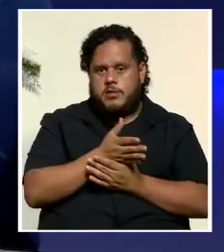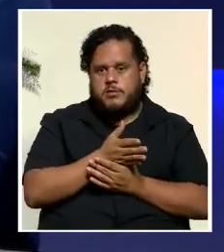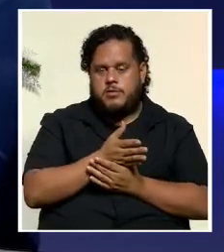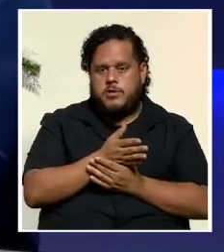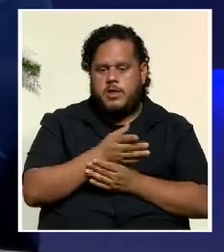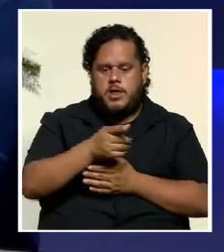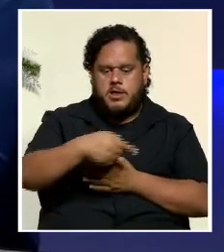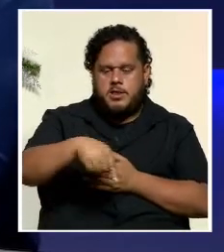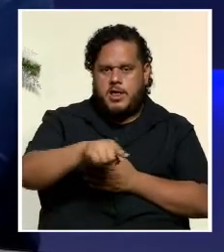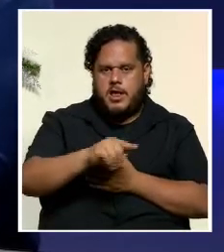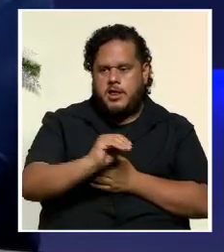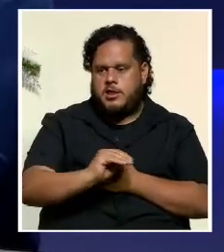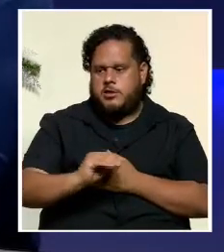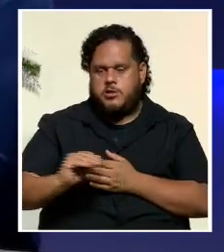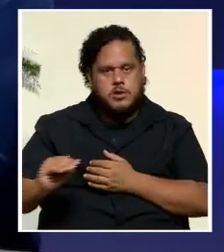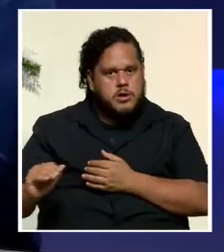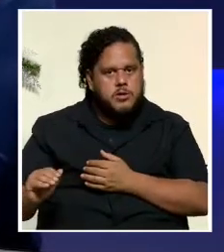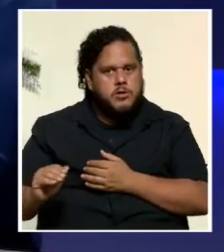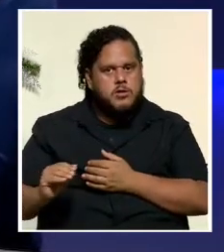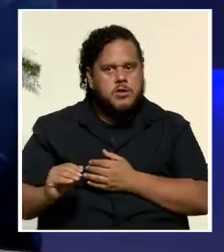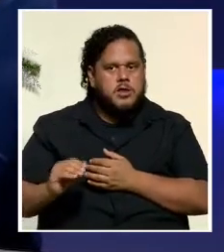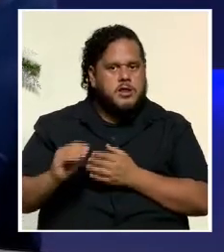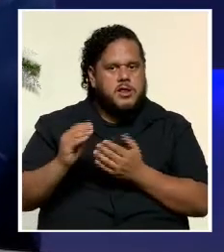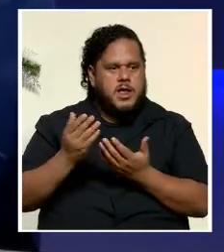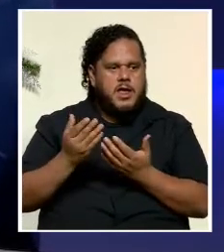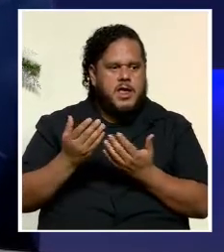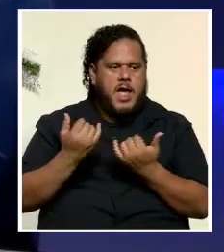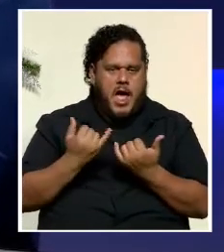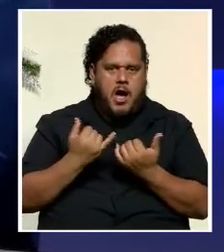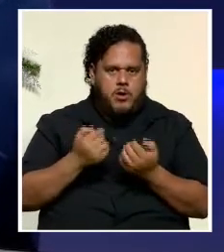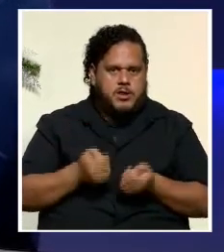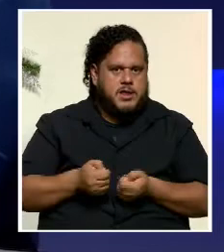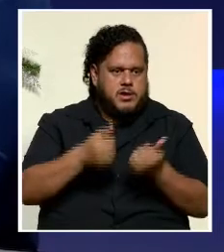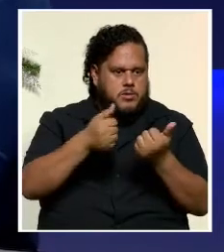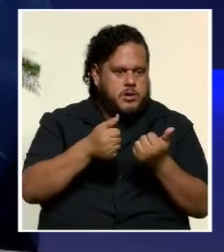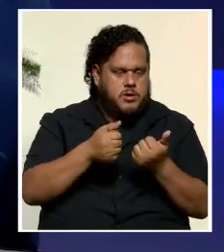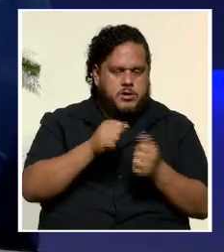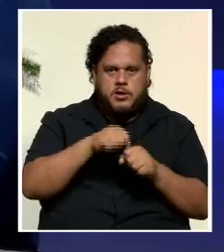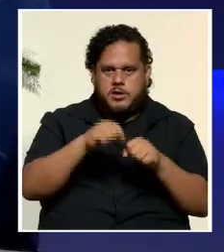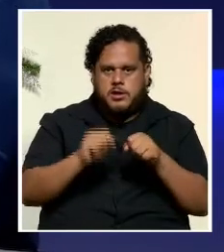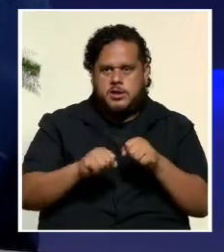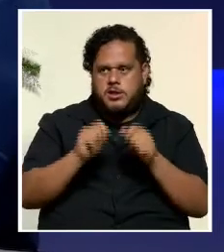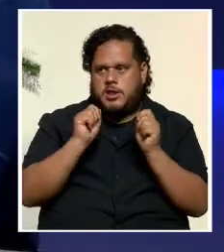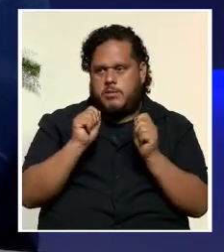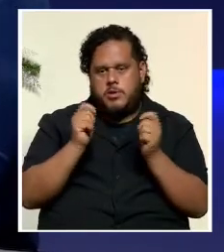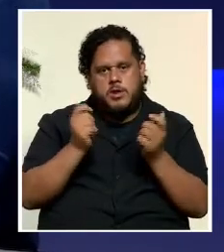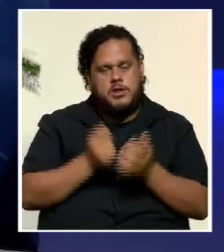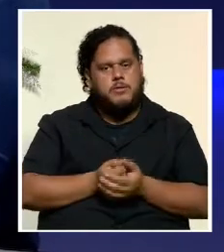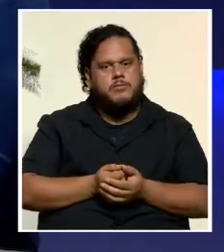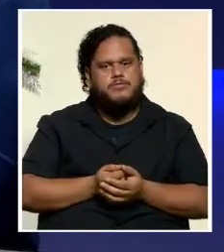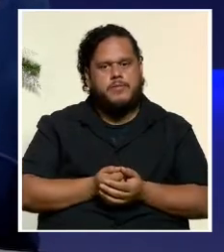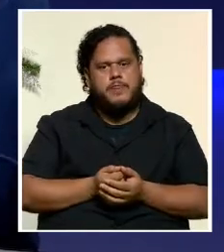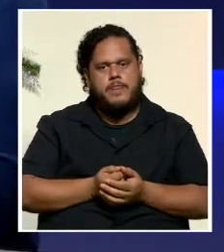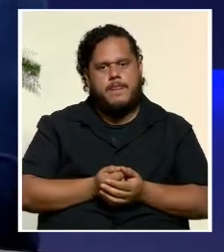estas niñas y niños que están quedando excluidos por esa razón del sistema educativo.